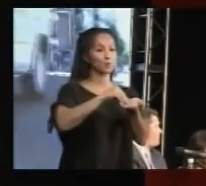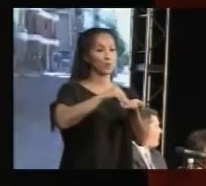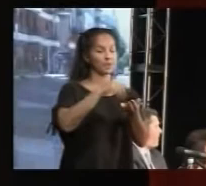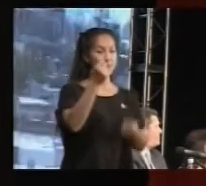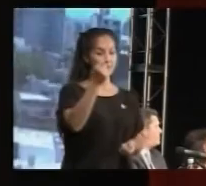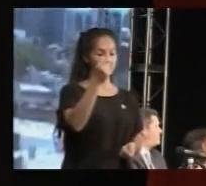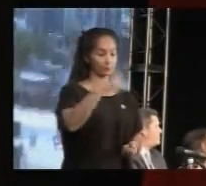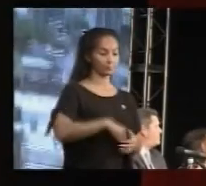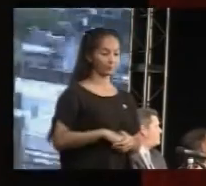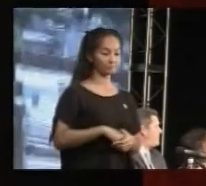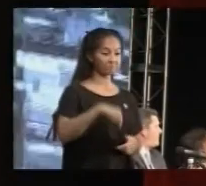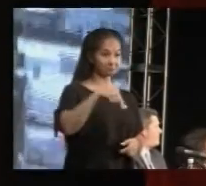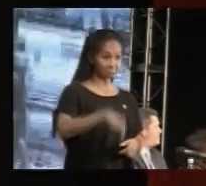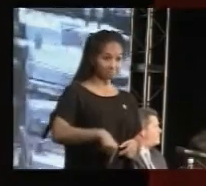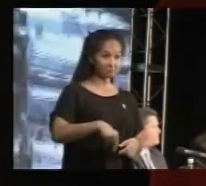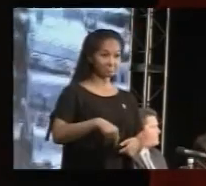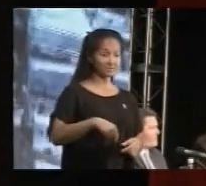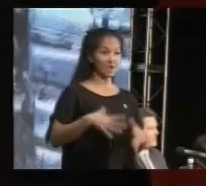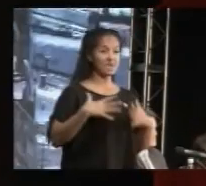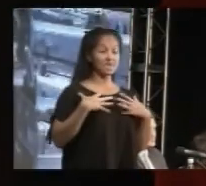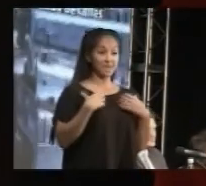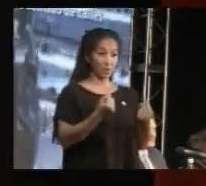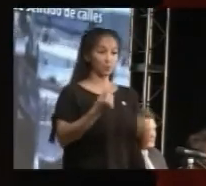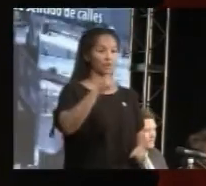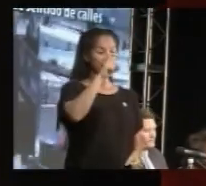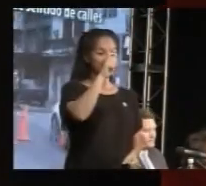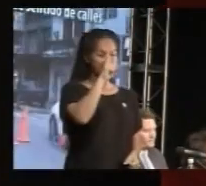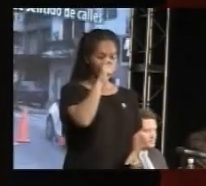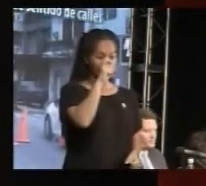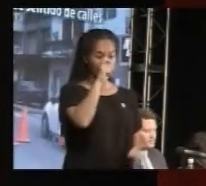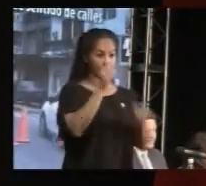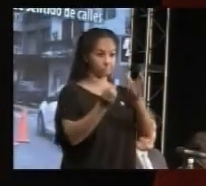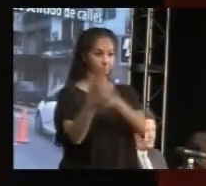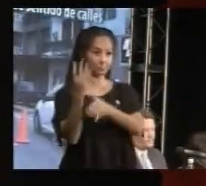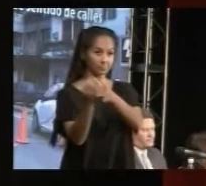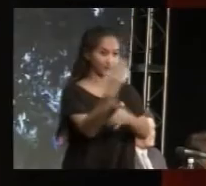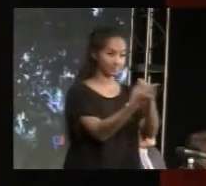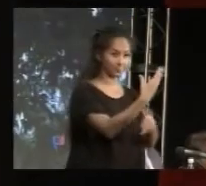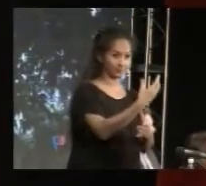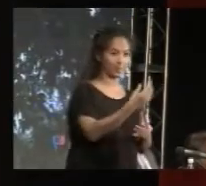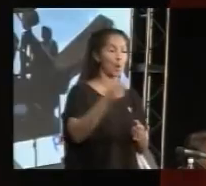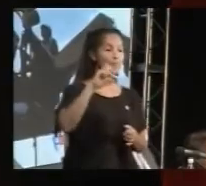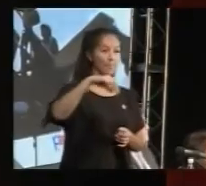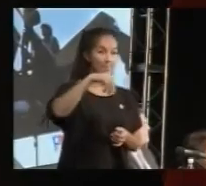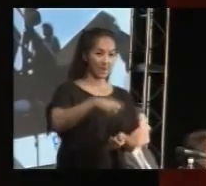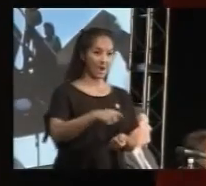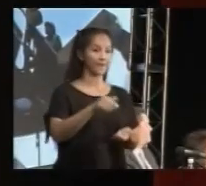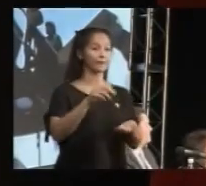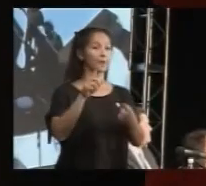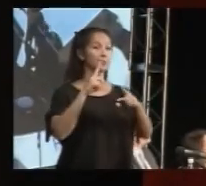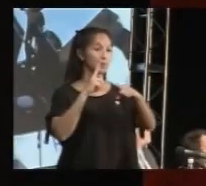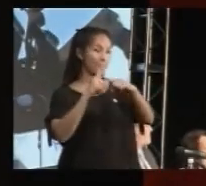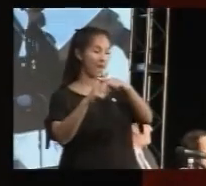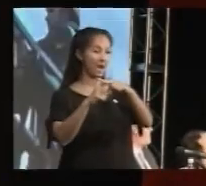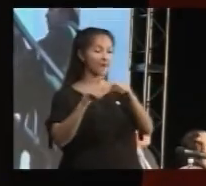En materia de salud contamos con 7 centros de salud municipales, allí funcionan los programas Sumar, Remediar,